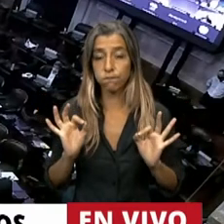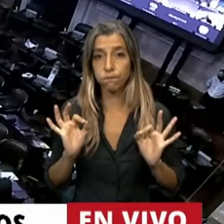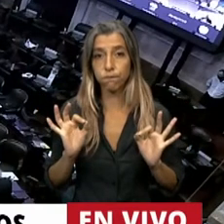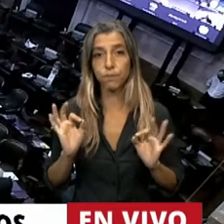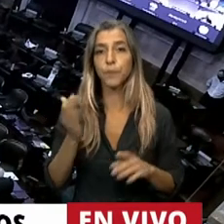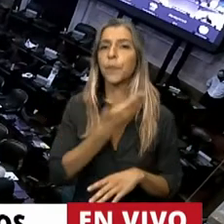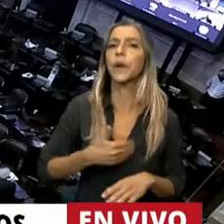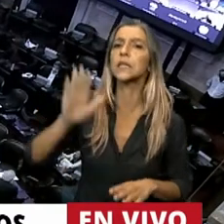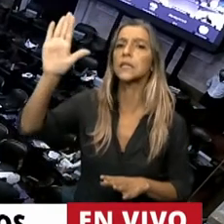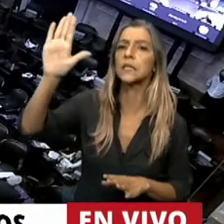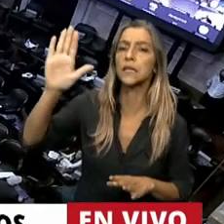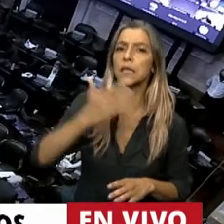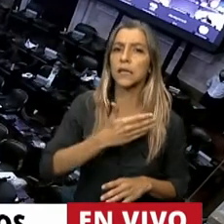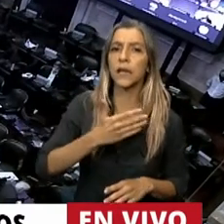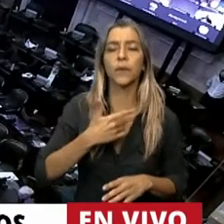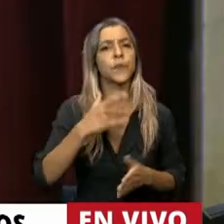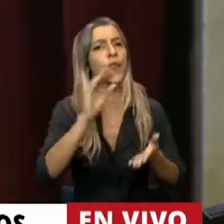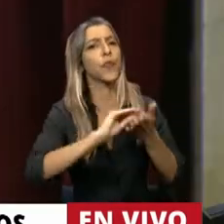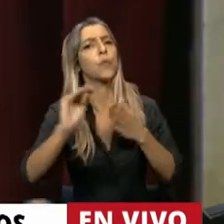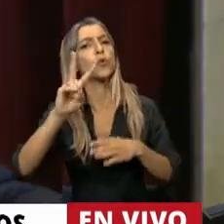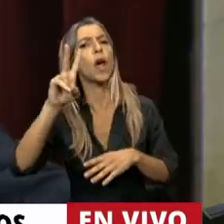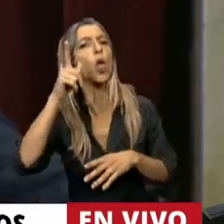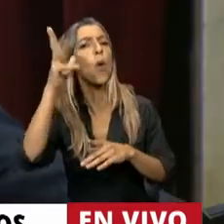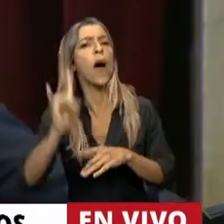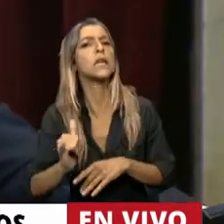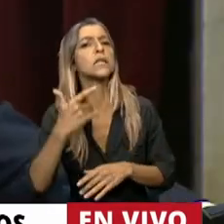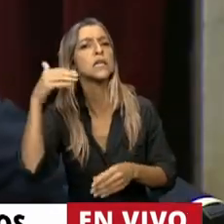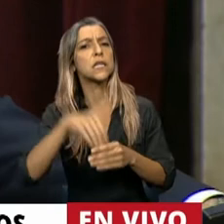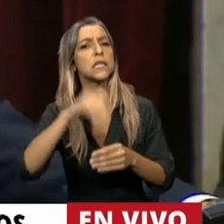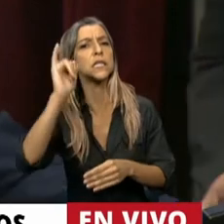señor presidente de imputado afirmativo